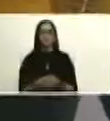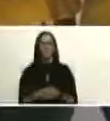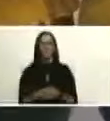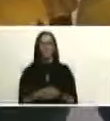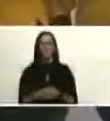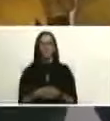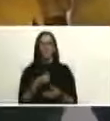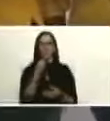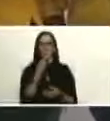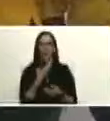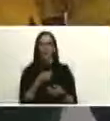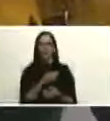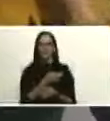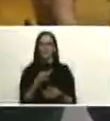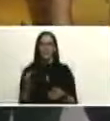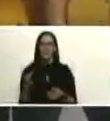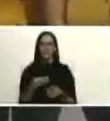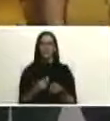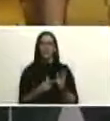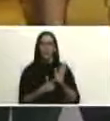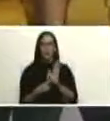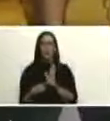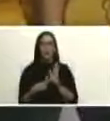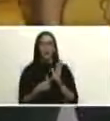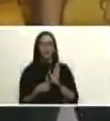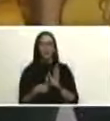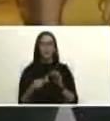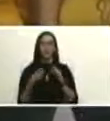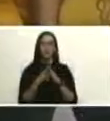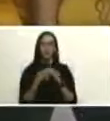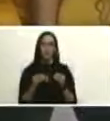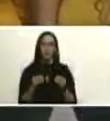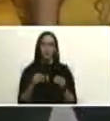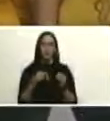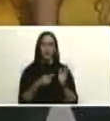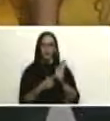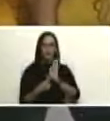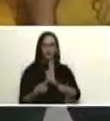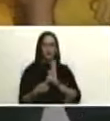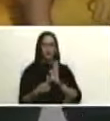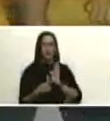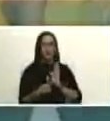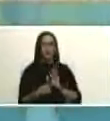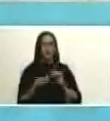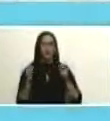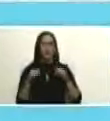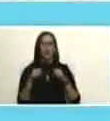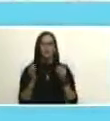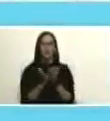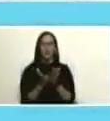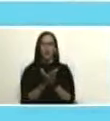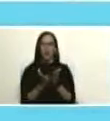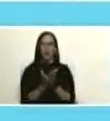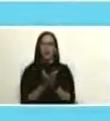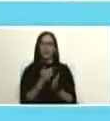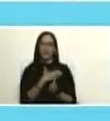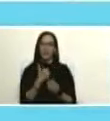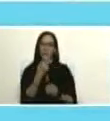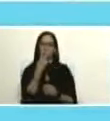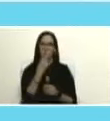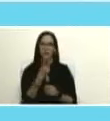Bueno, excelente. Bueno, muéstranos, Luis, todas las imágenes de esta unidad educativa que queremos